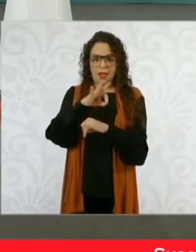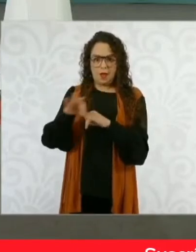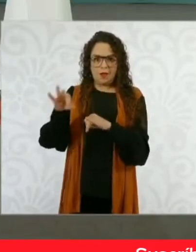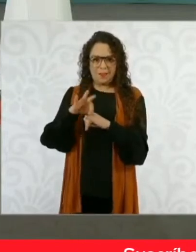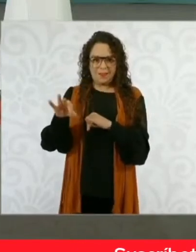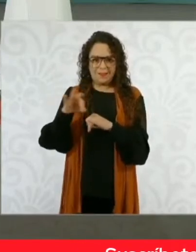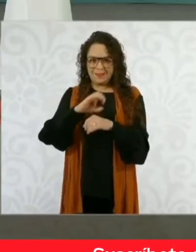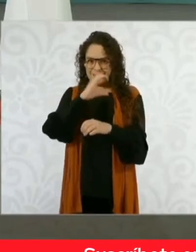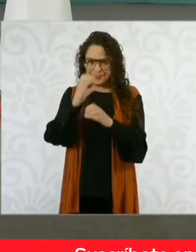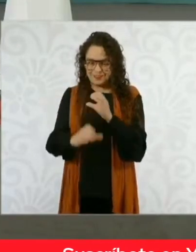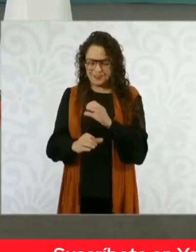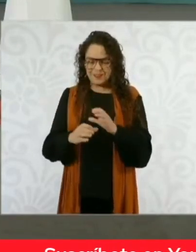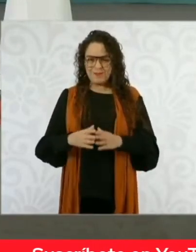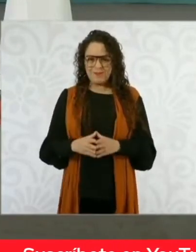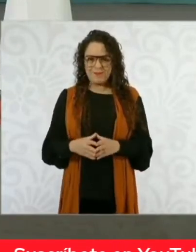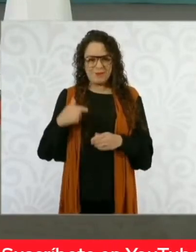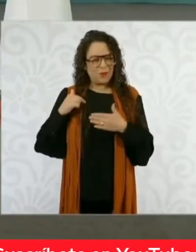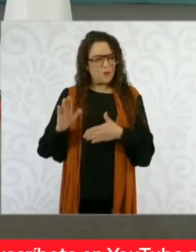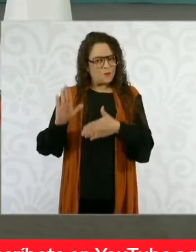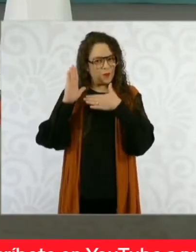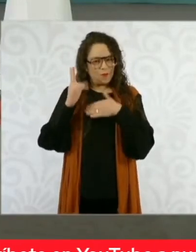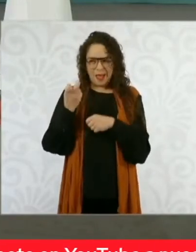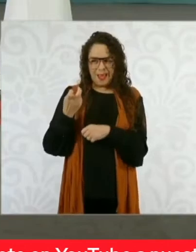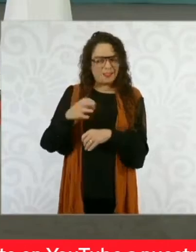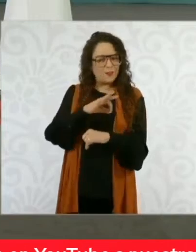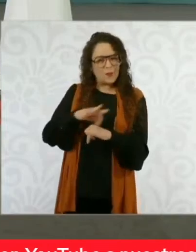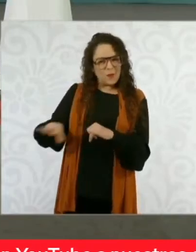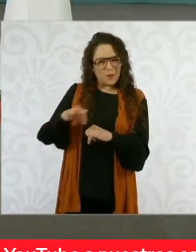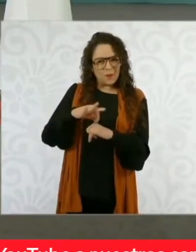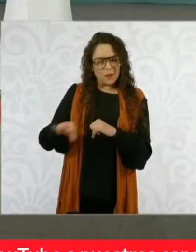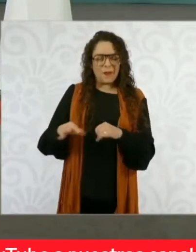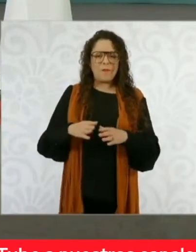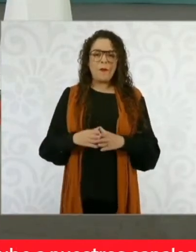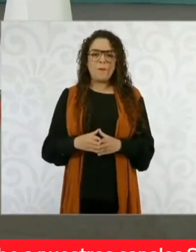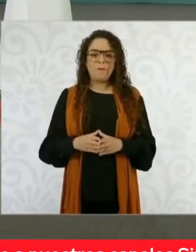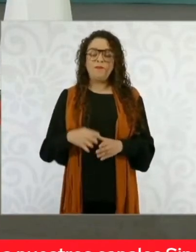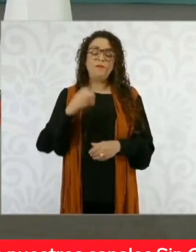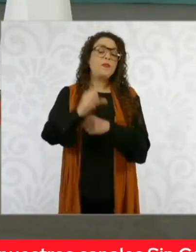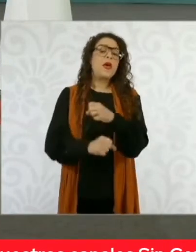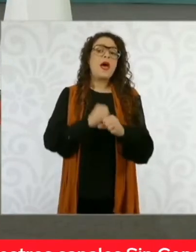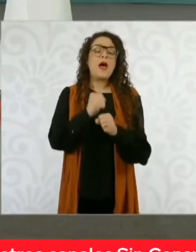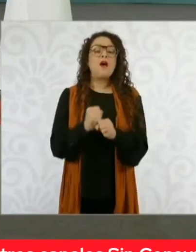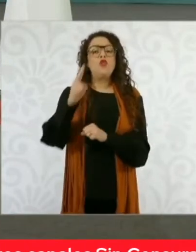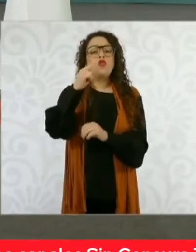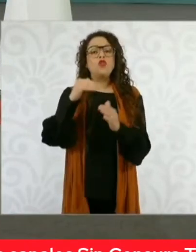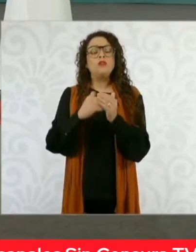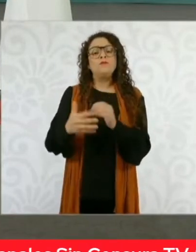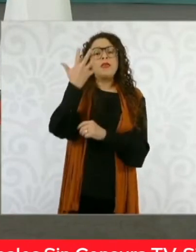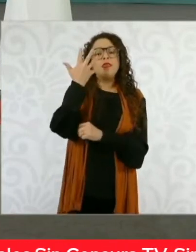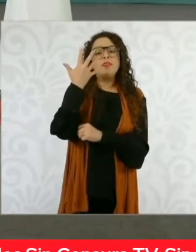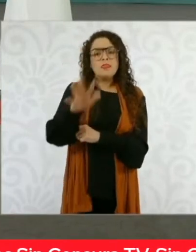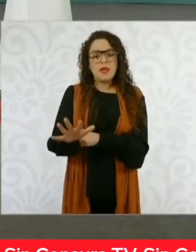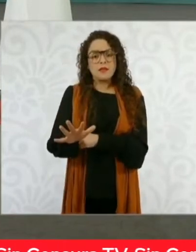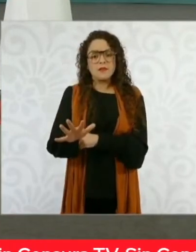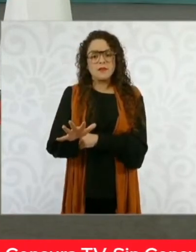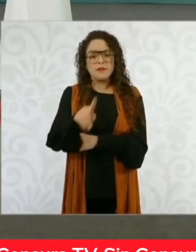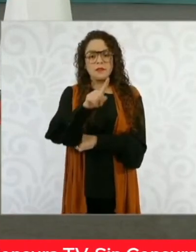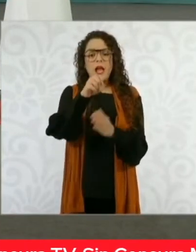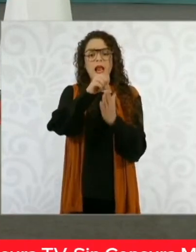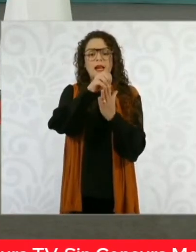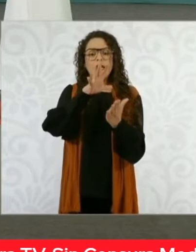Presidenta. Promesa. Hasta el 2010, el Registro Único de